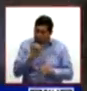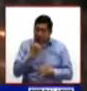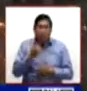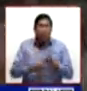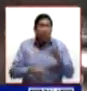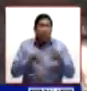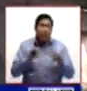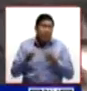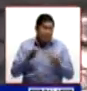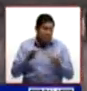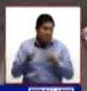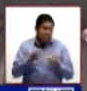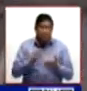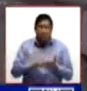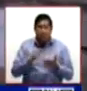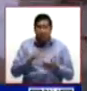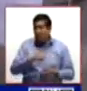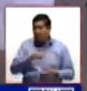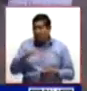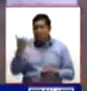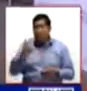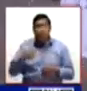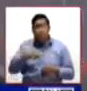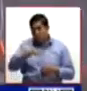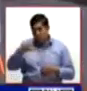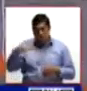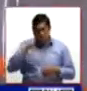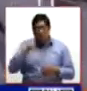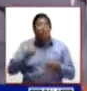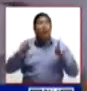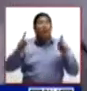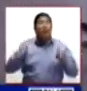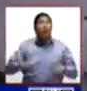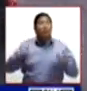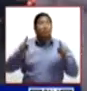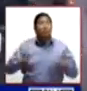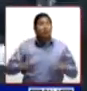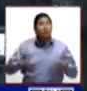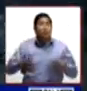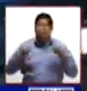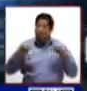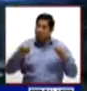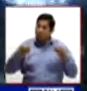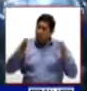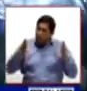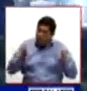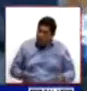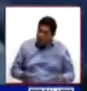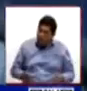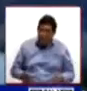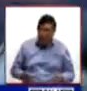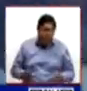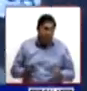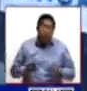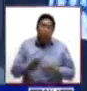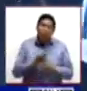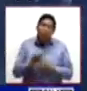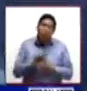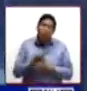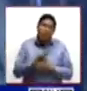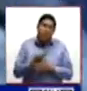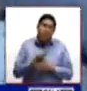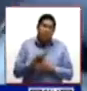estaba explicando en este otro lugar, donde la gente, especialmente en los comercios, están